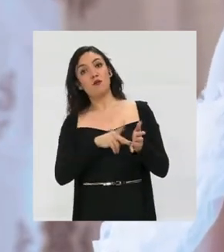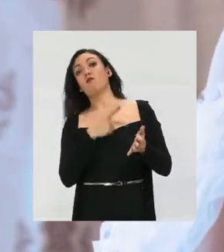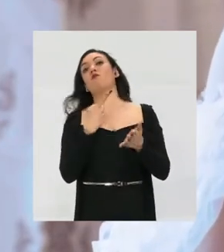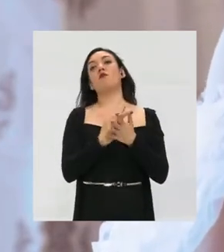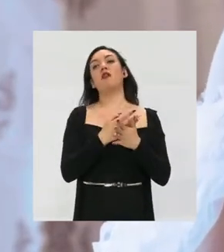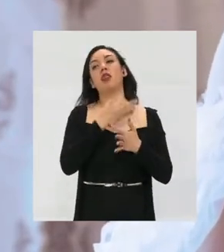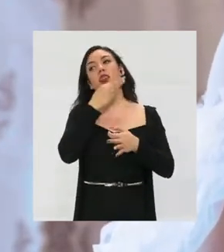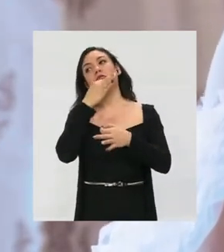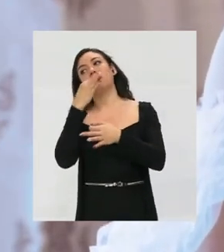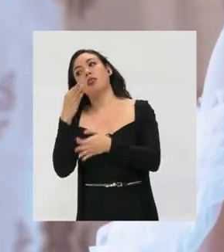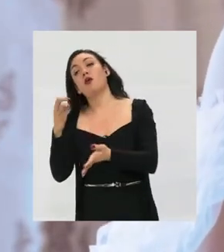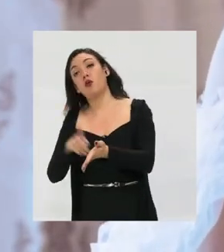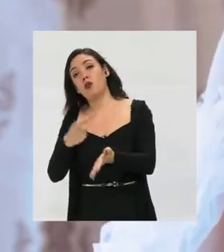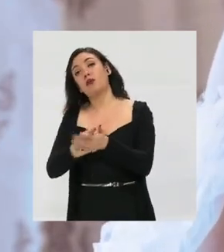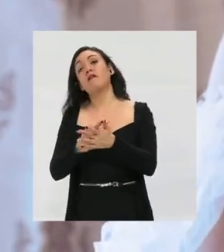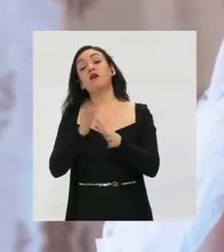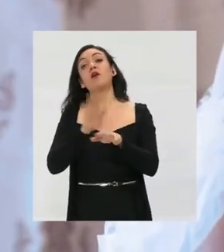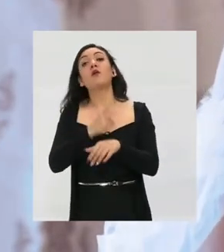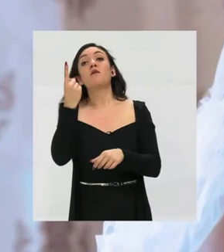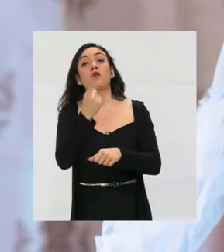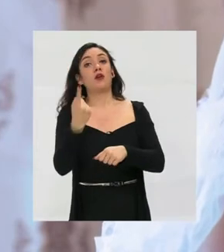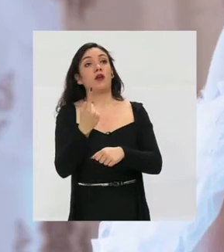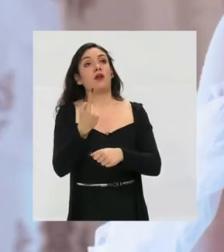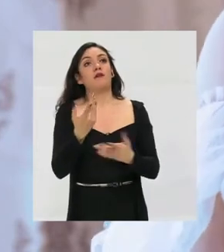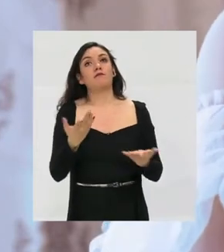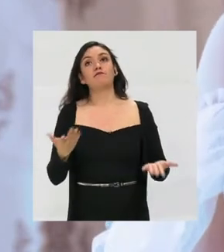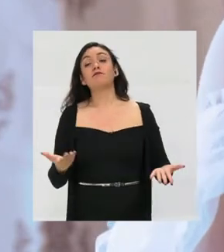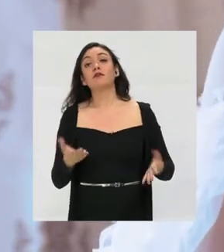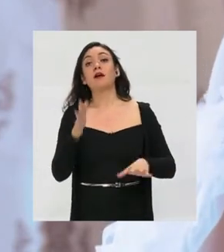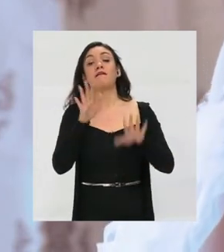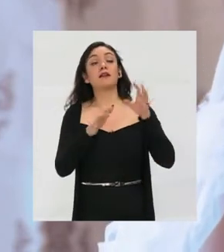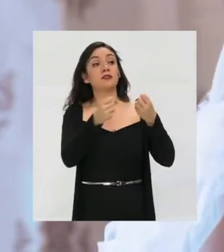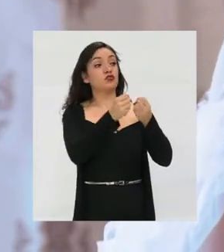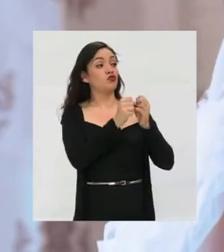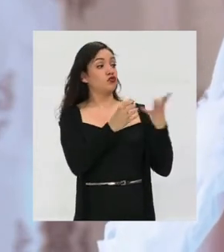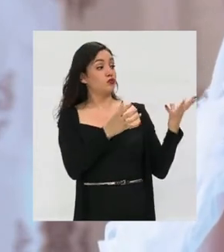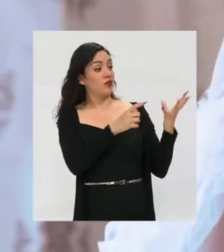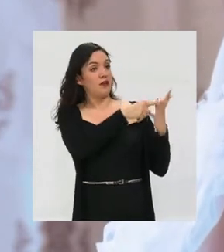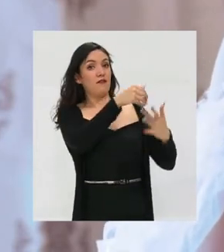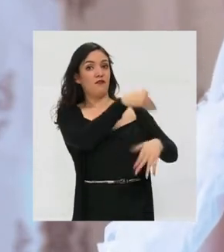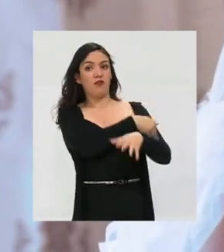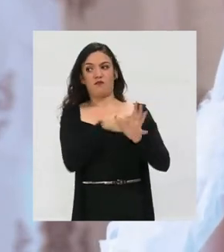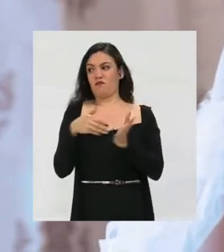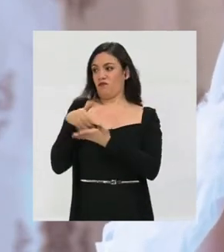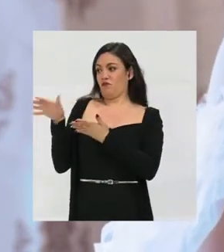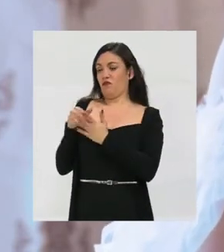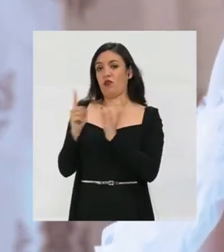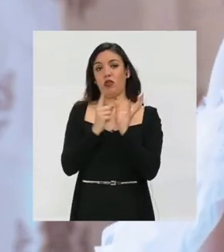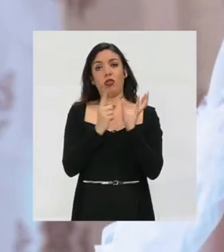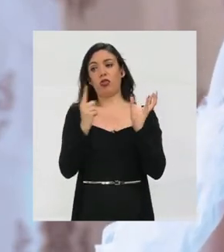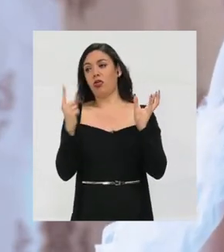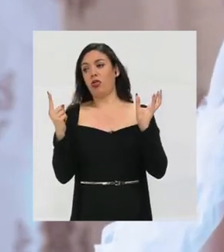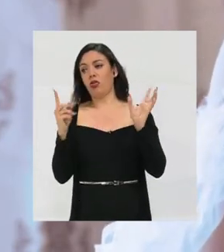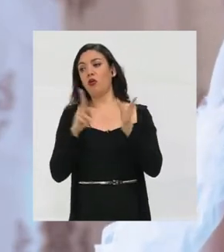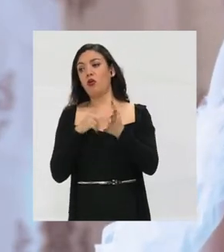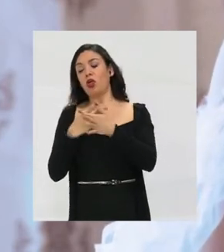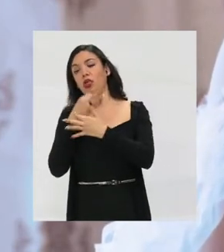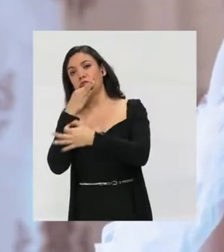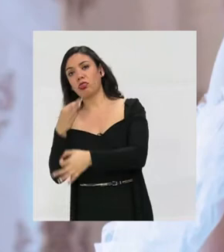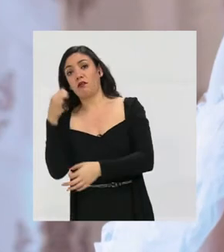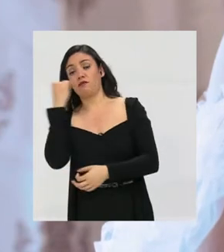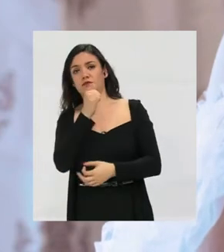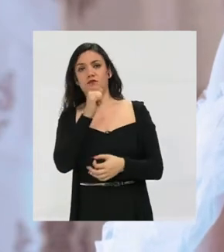Y vuelven a recaer muchas veces porque como la sociedad y la familia los excluye,